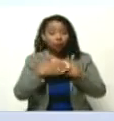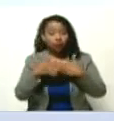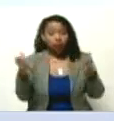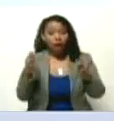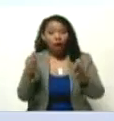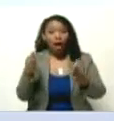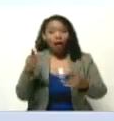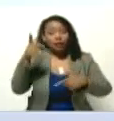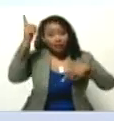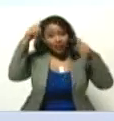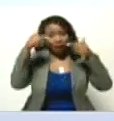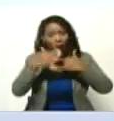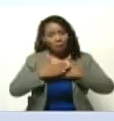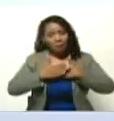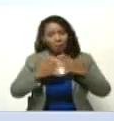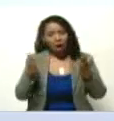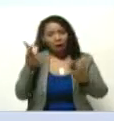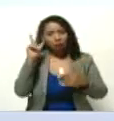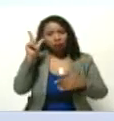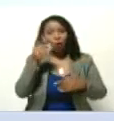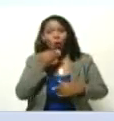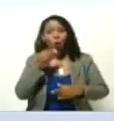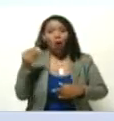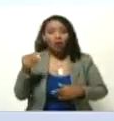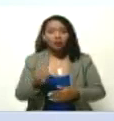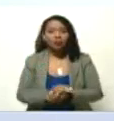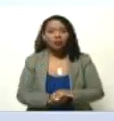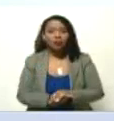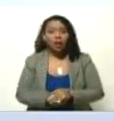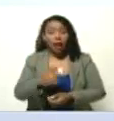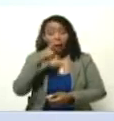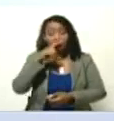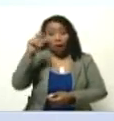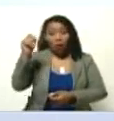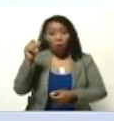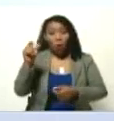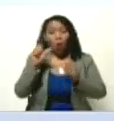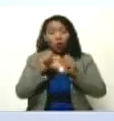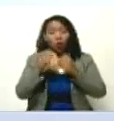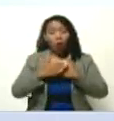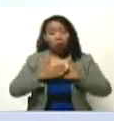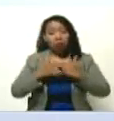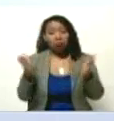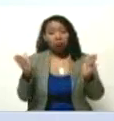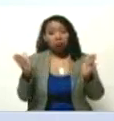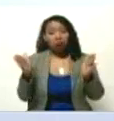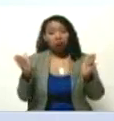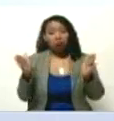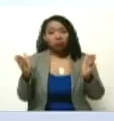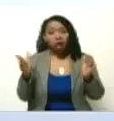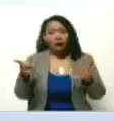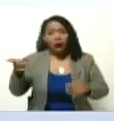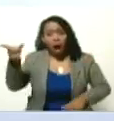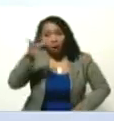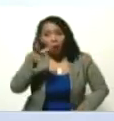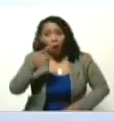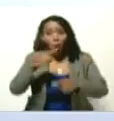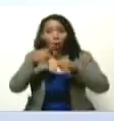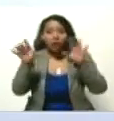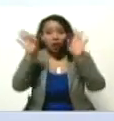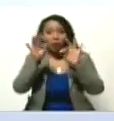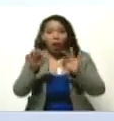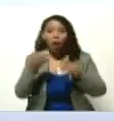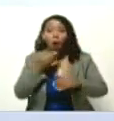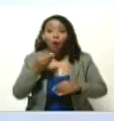la juventud y el presidente Nicolás Maduro no solo se las dejó abiertas, sino que ha buscado otras posibilidades para